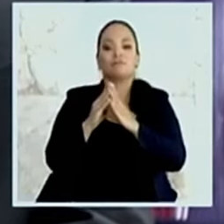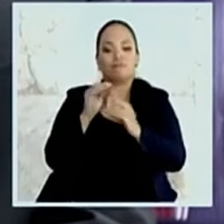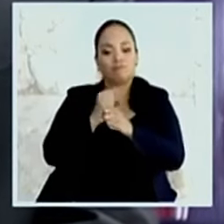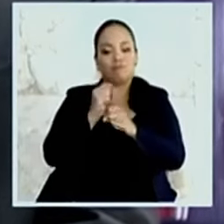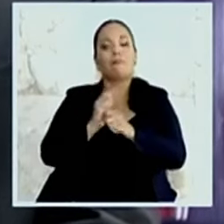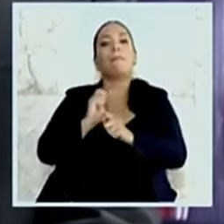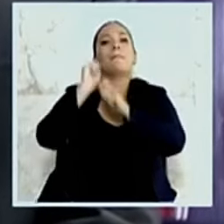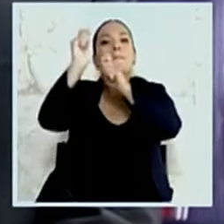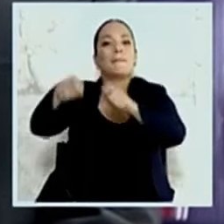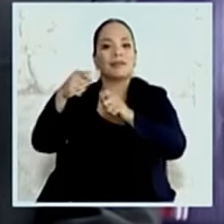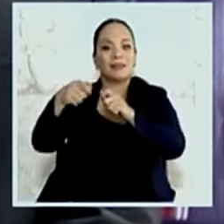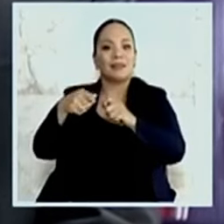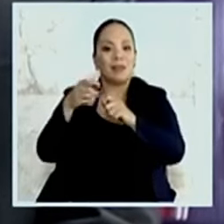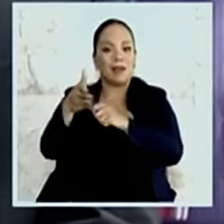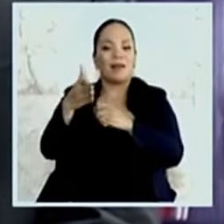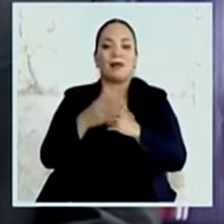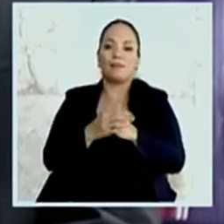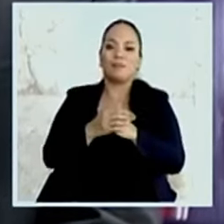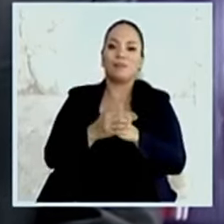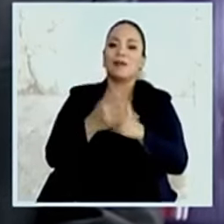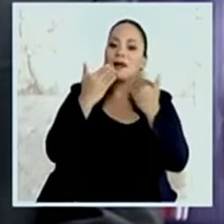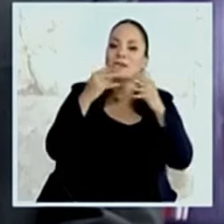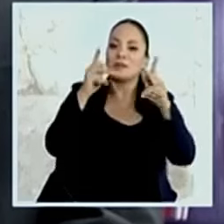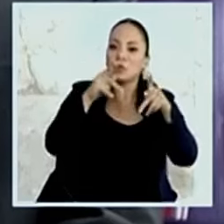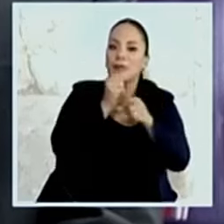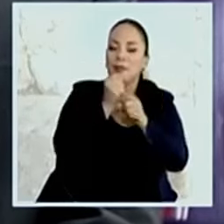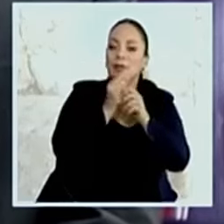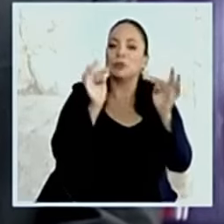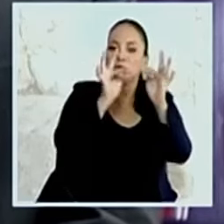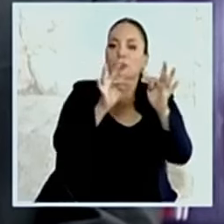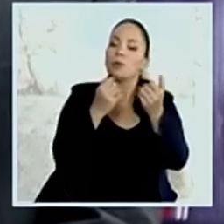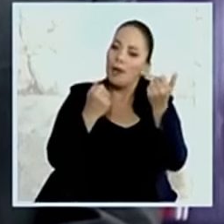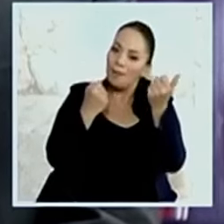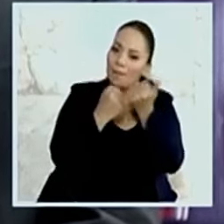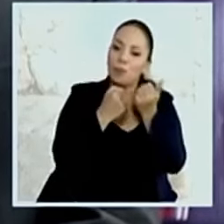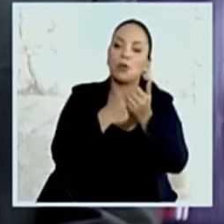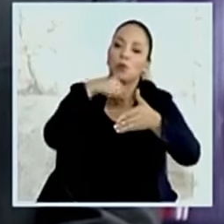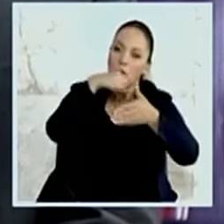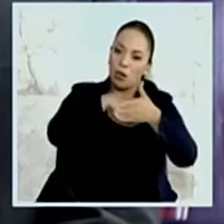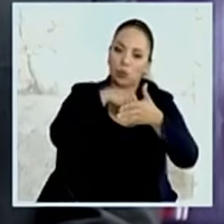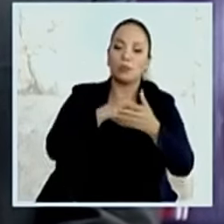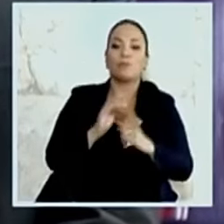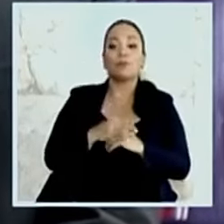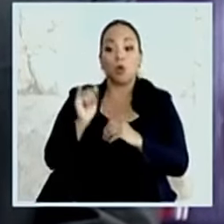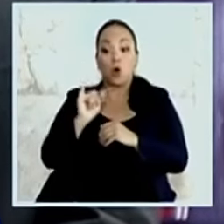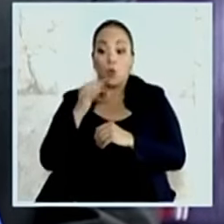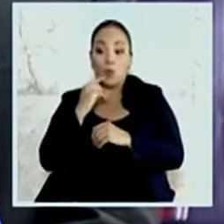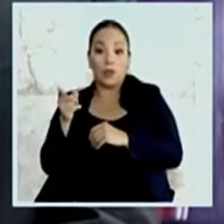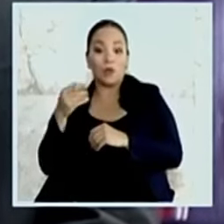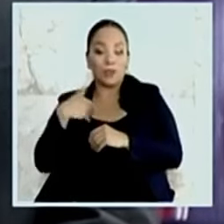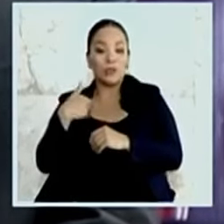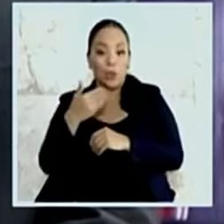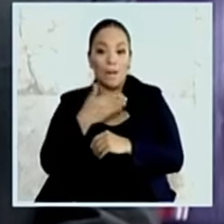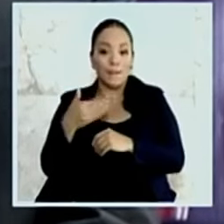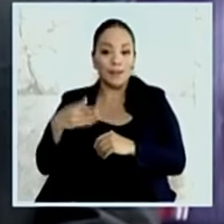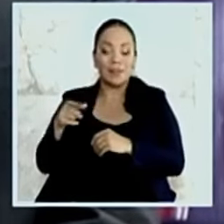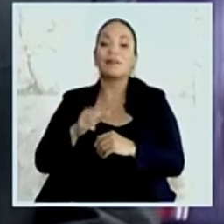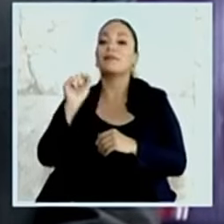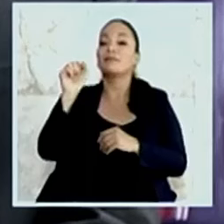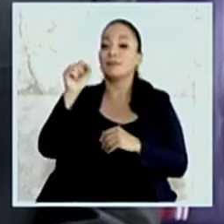navegación. Gracias, pueblo de Costa Rica, gracias, comunidad pesquera del sector